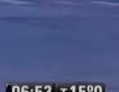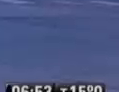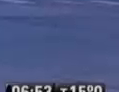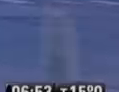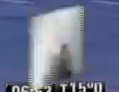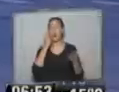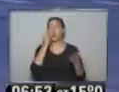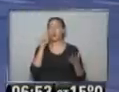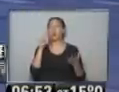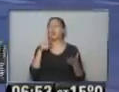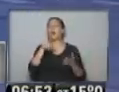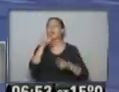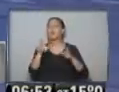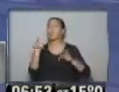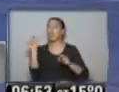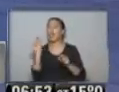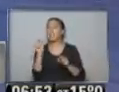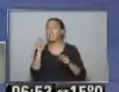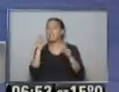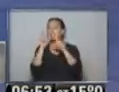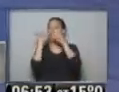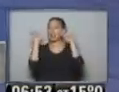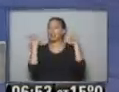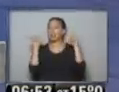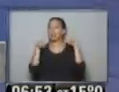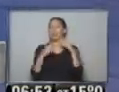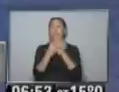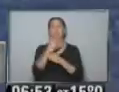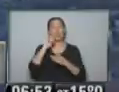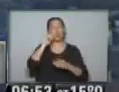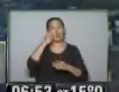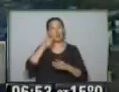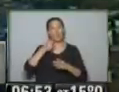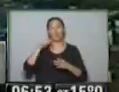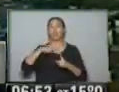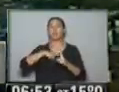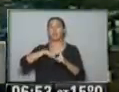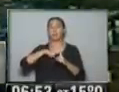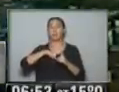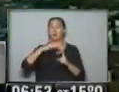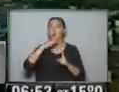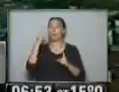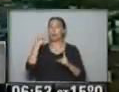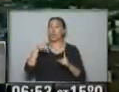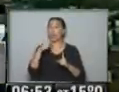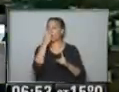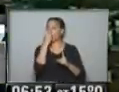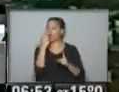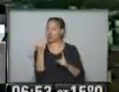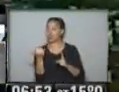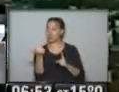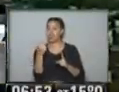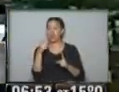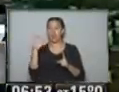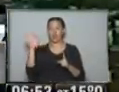buenos días a aquellos que recién se despiertan. La mañana es muy linda, la máxima bien agradable, 26 grados para hoy.